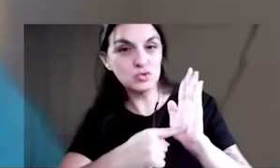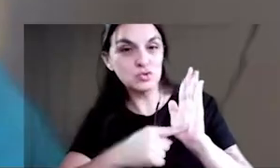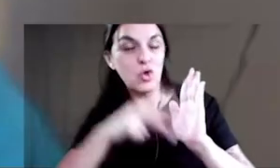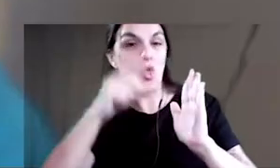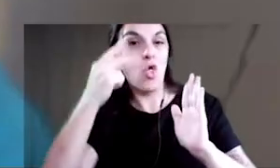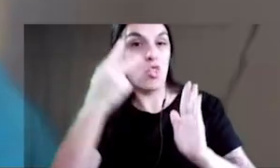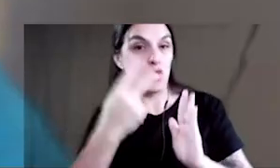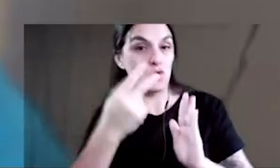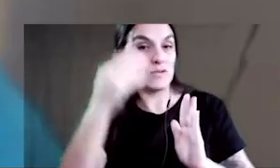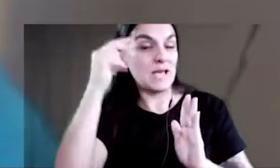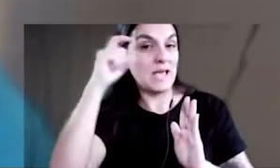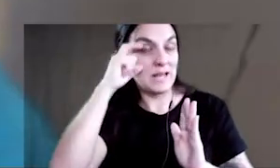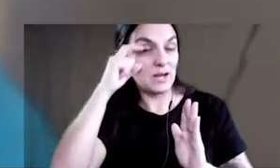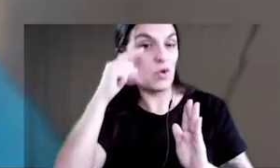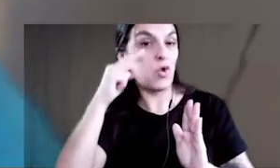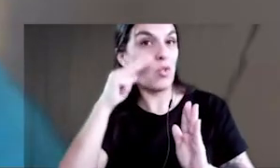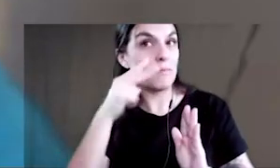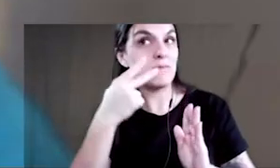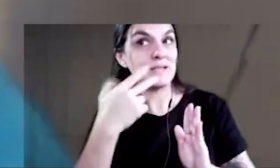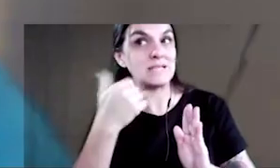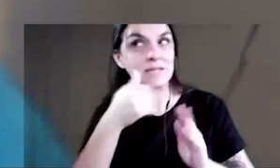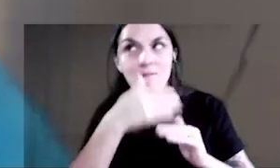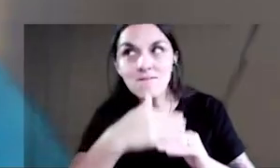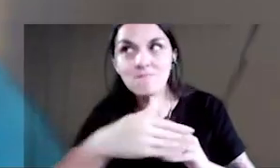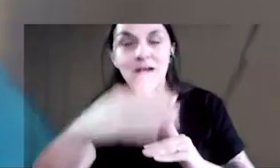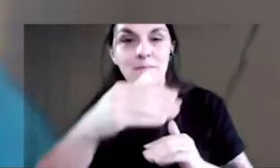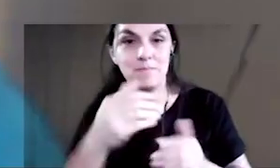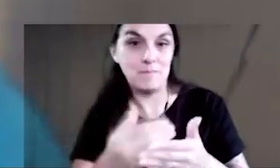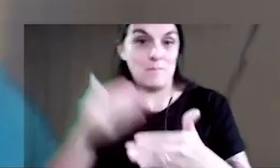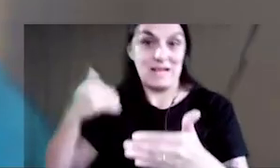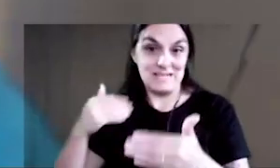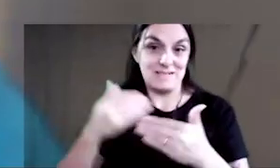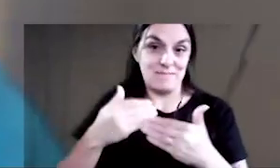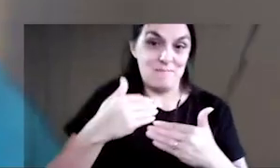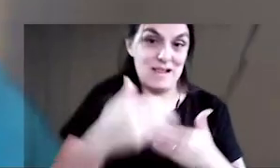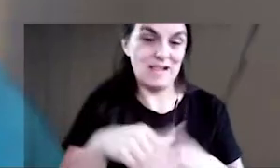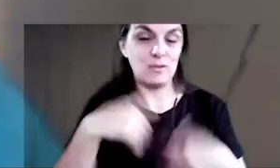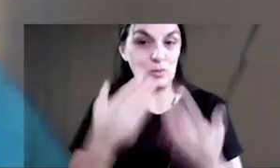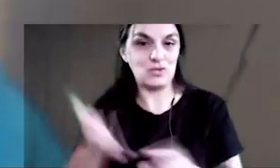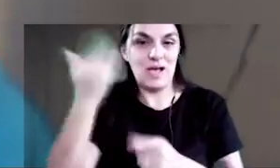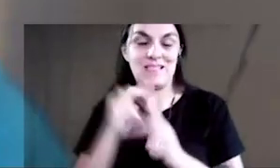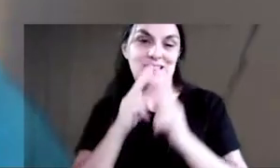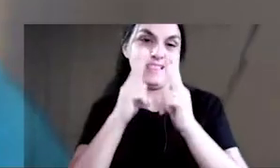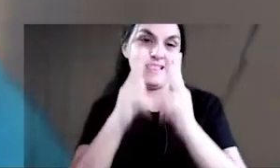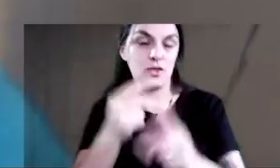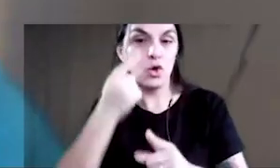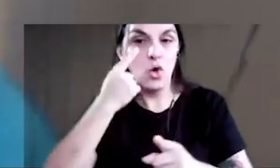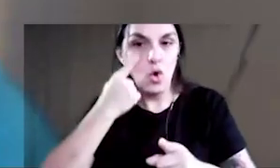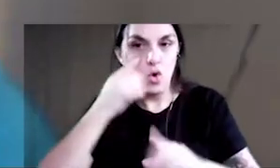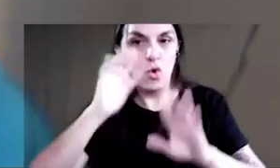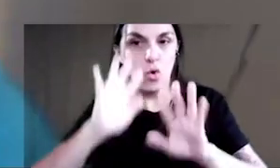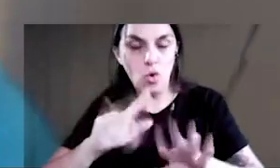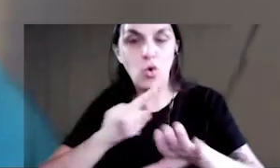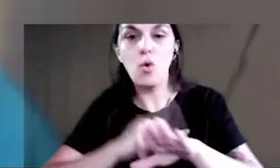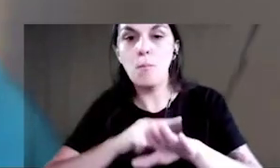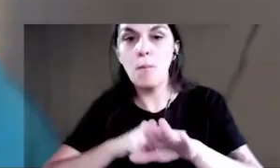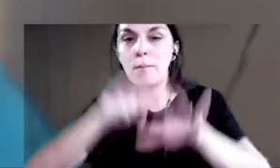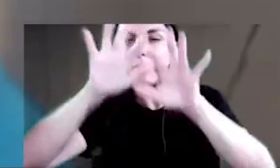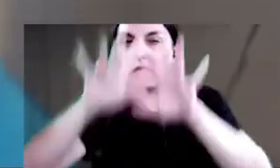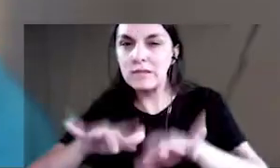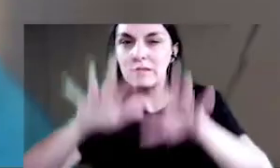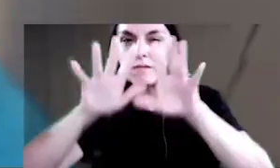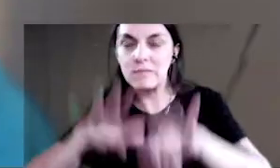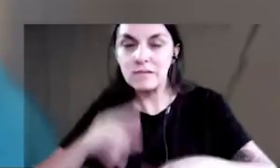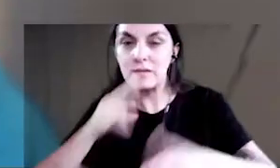2 de enero del 2026. Por eso es lo que yo siempre decía al principio. Ojo, cuando estemos liquidando la materia